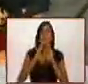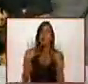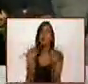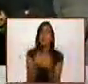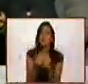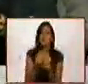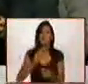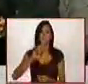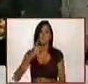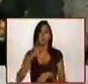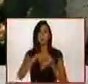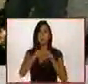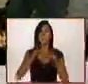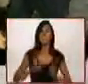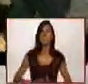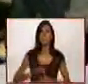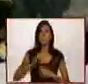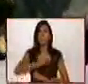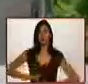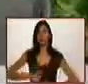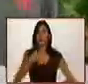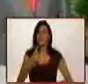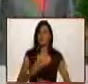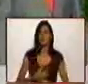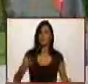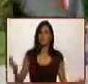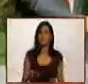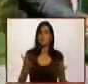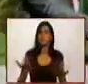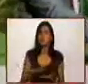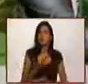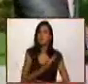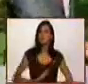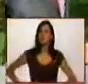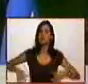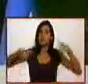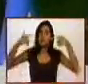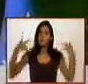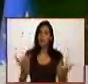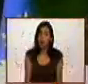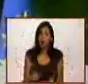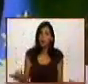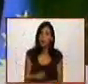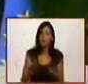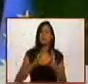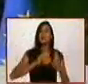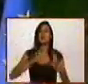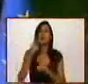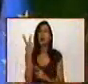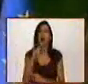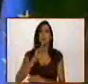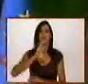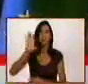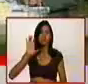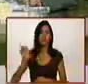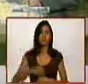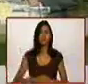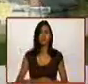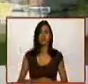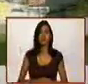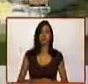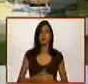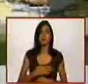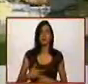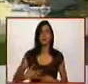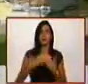donde el primer ministro de Portugal, José Sócrates, destacó el impulso que el presidente Hugo Chávez le está dando a las relaciones entre ambas naciones. Y